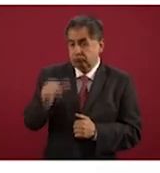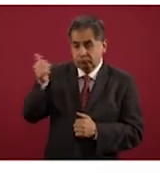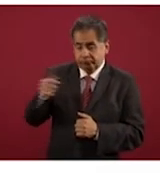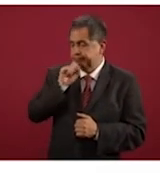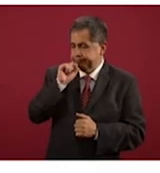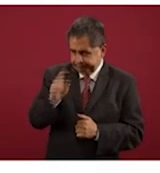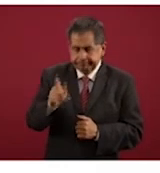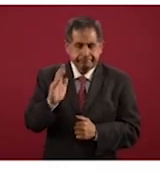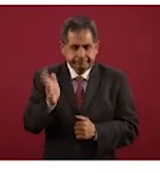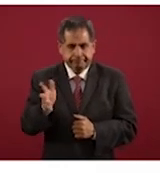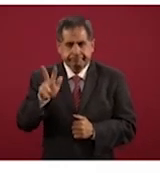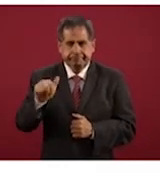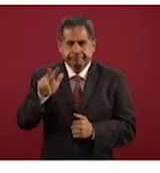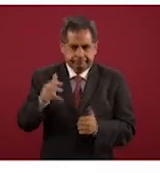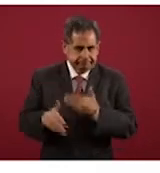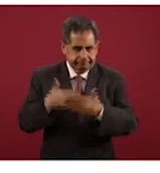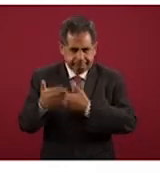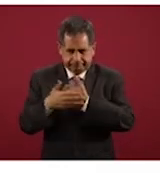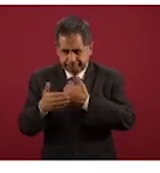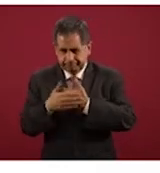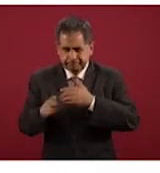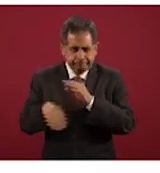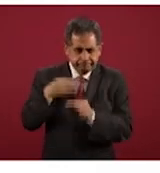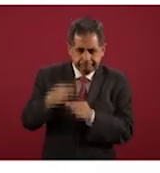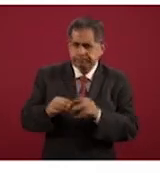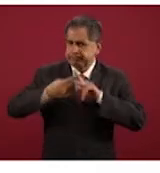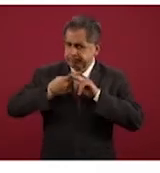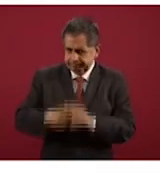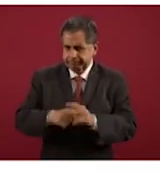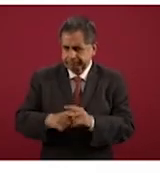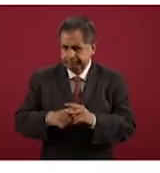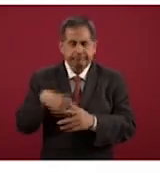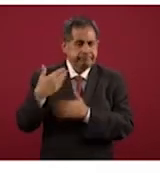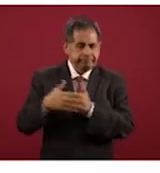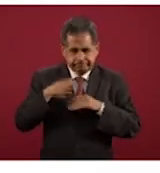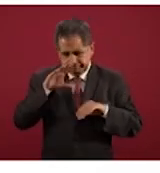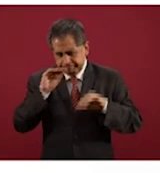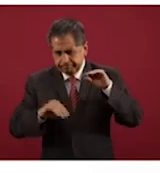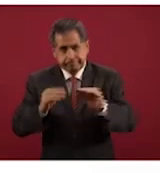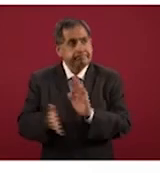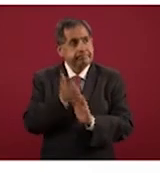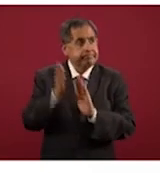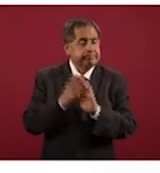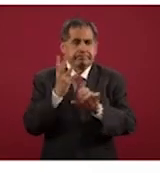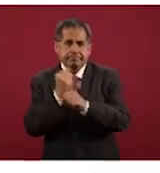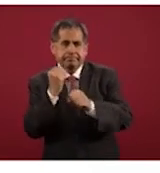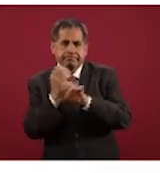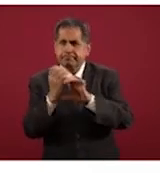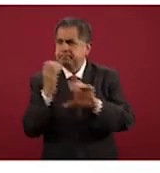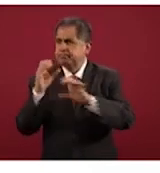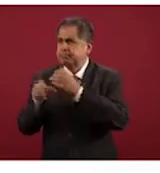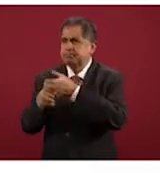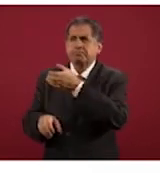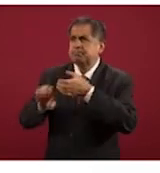ya está ya está lista para empezar a la construcción al armado entonces hemos sido